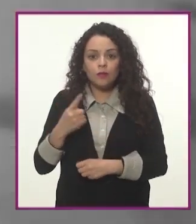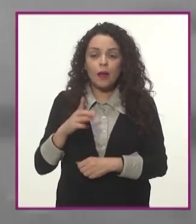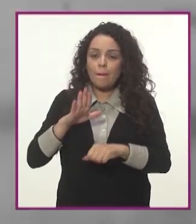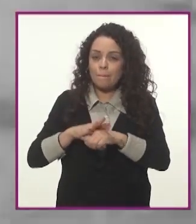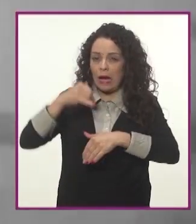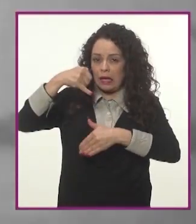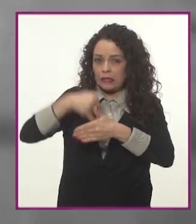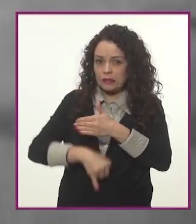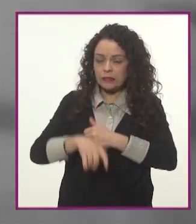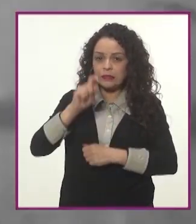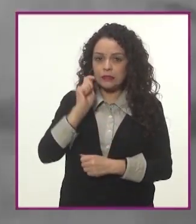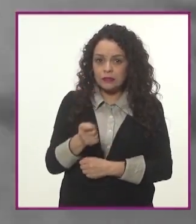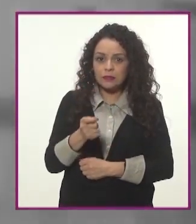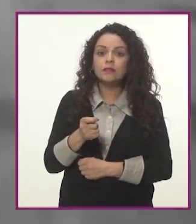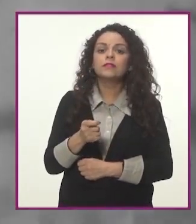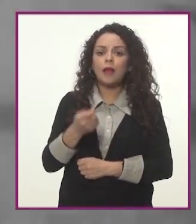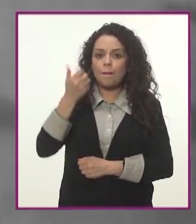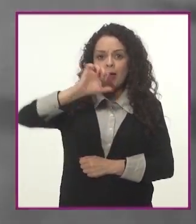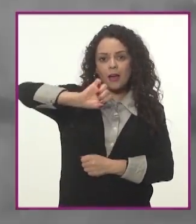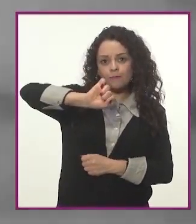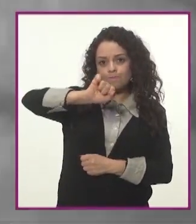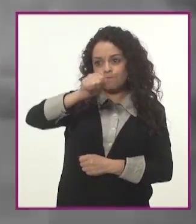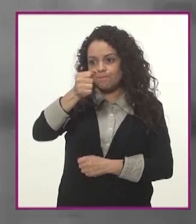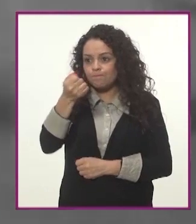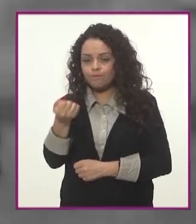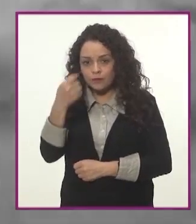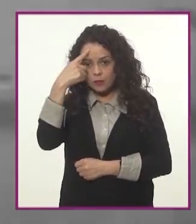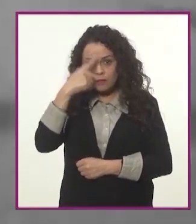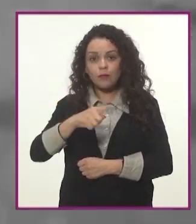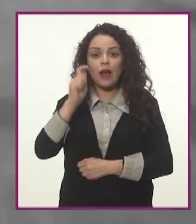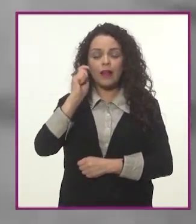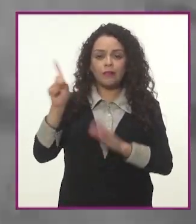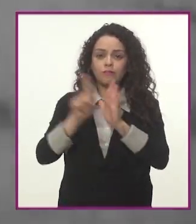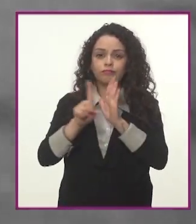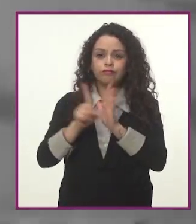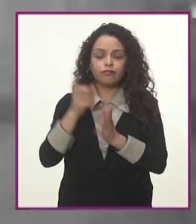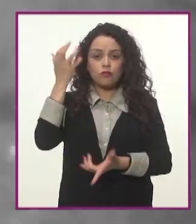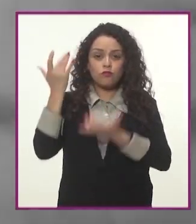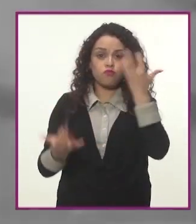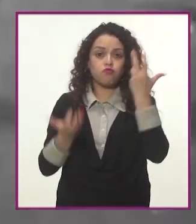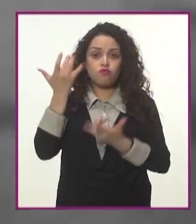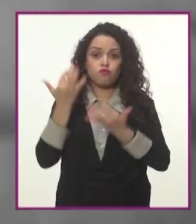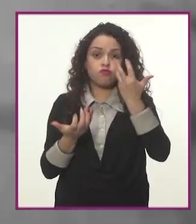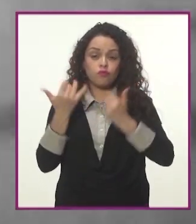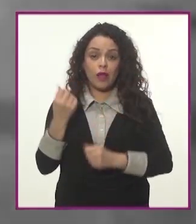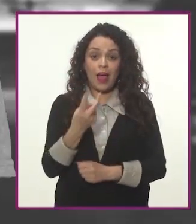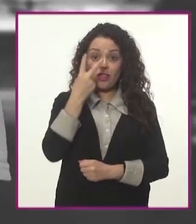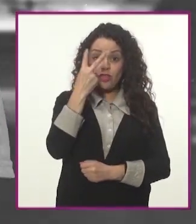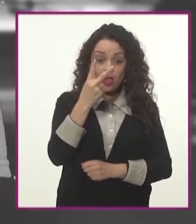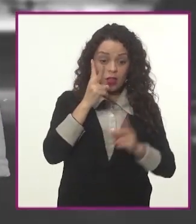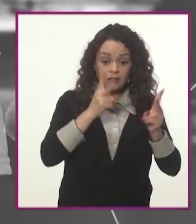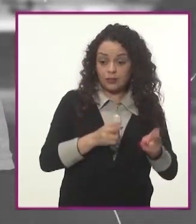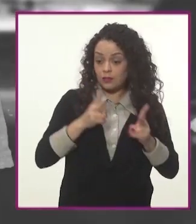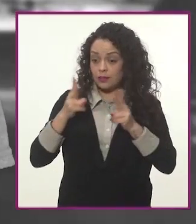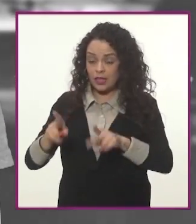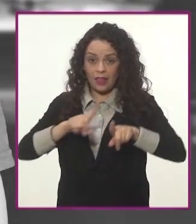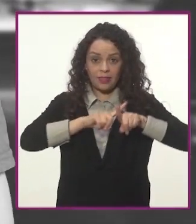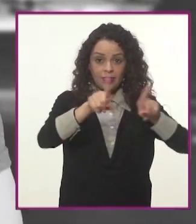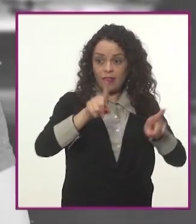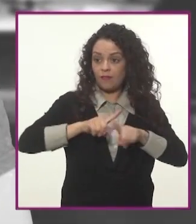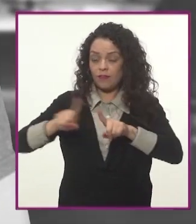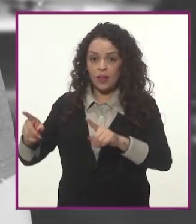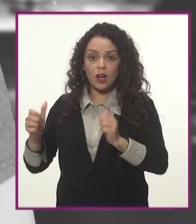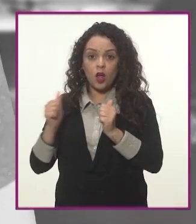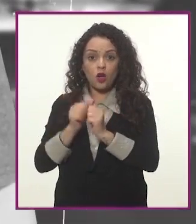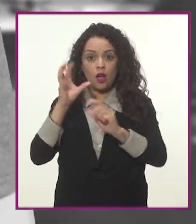una mano jalando la manivela de la alarma de incendios. Esto sugería que dos tomas realizadas en escenarios diferentes, con